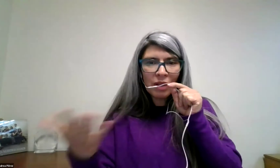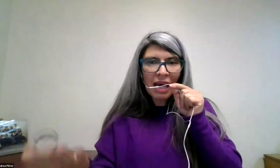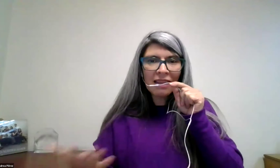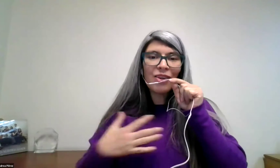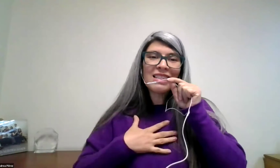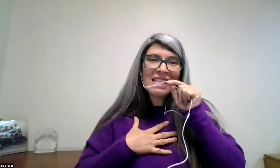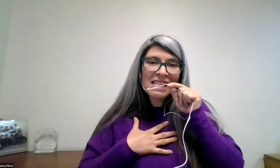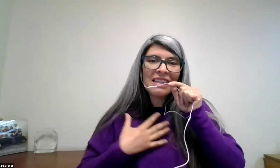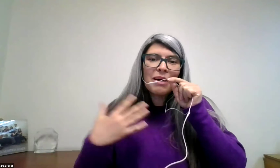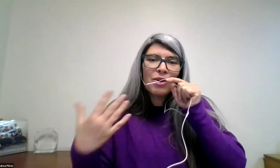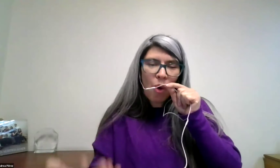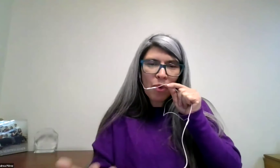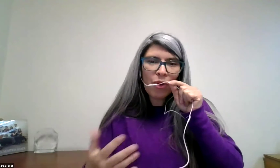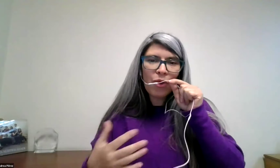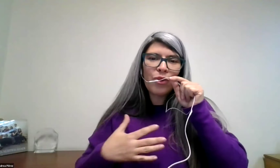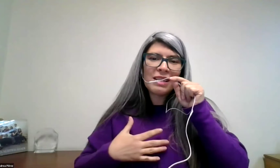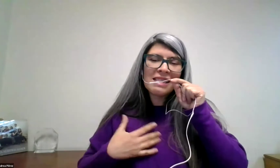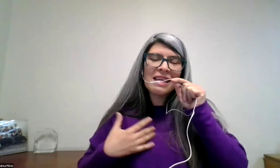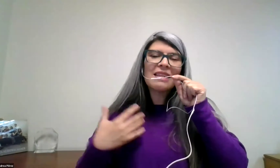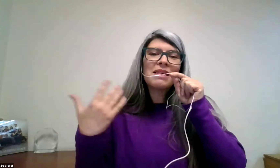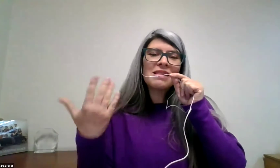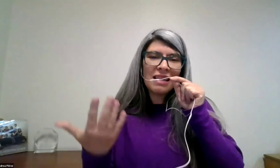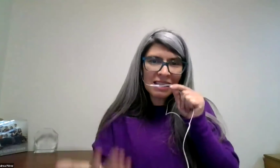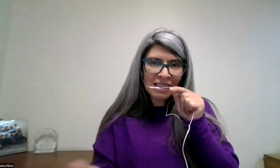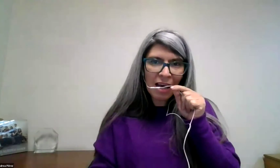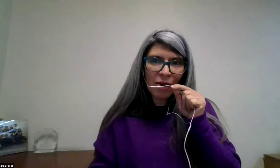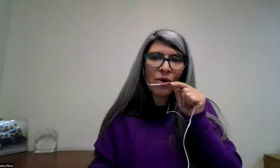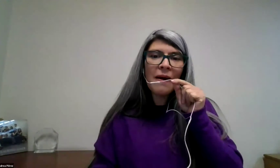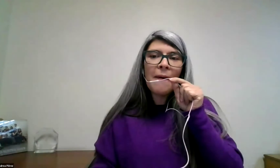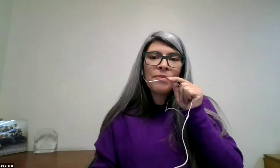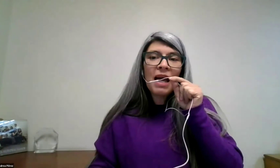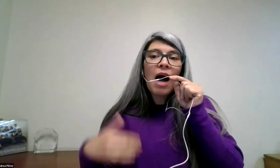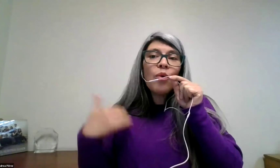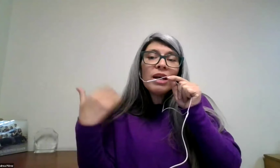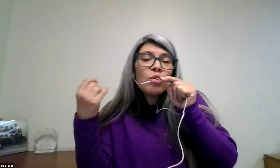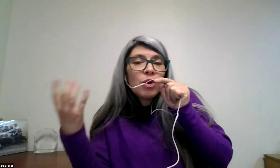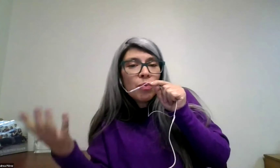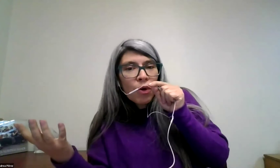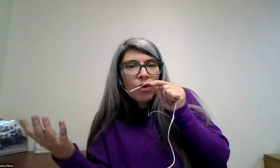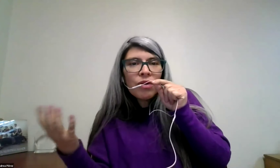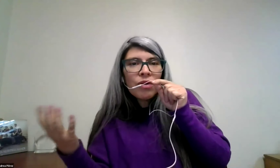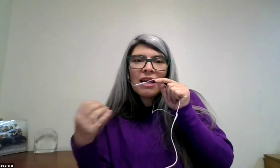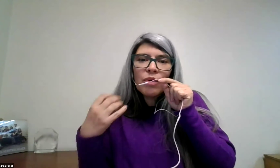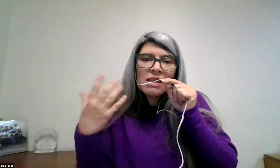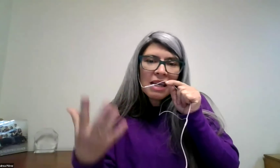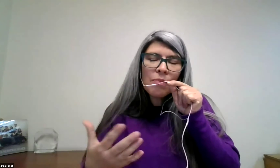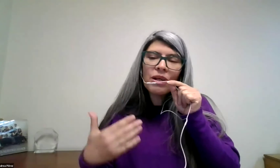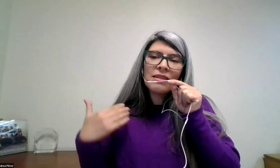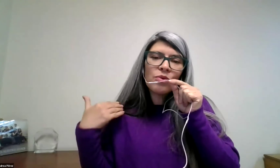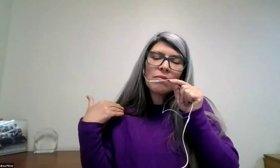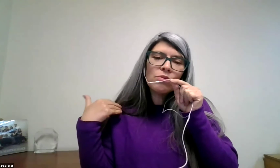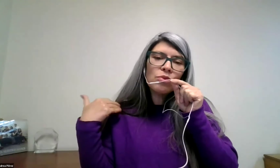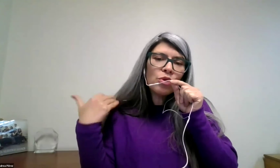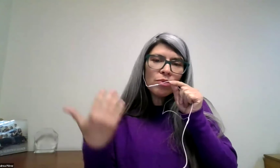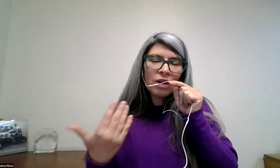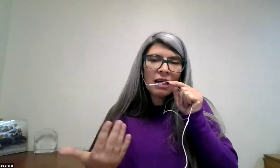estudiante donde se sienta más cómodo, donde se sienta más interesado aunque escuche un poco, la lengua de señas puede ser